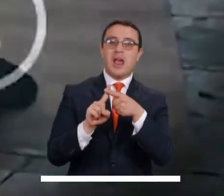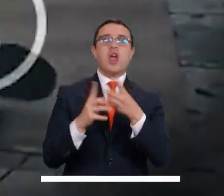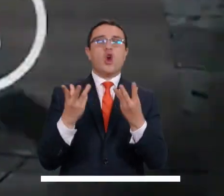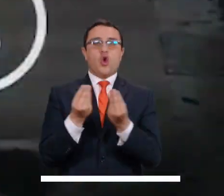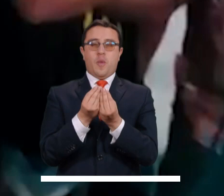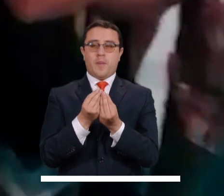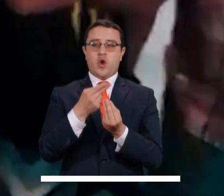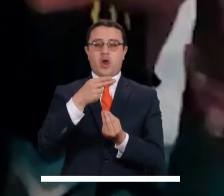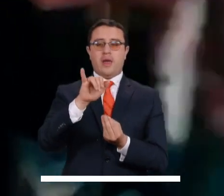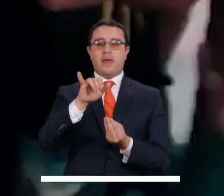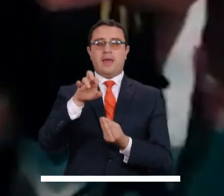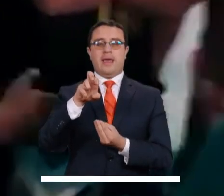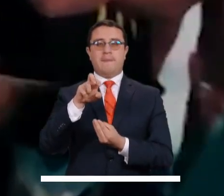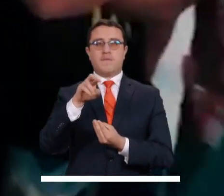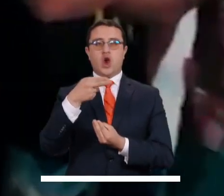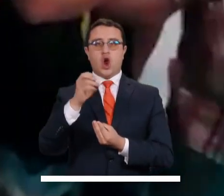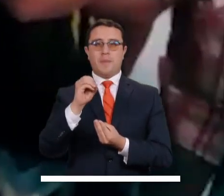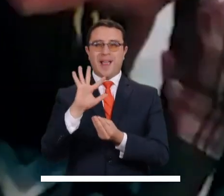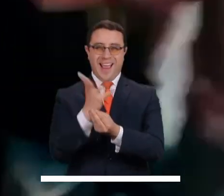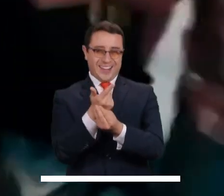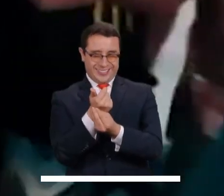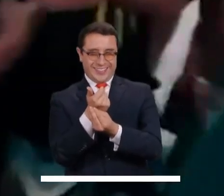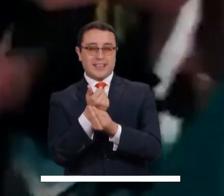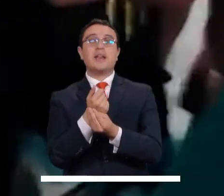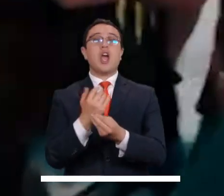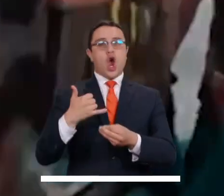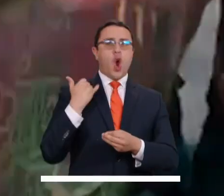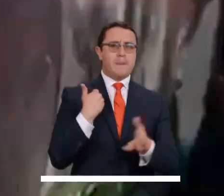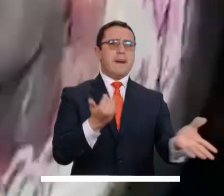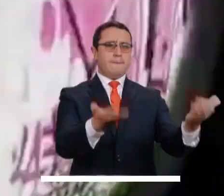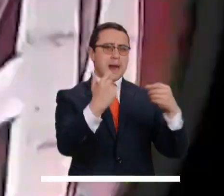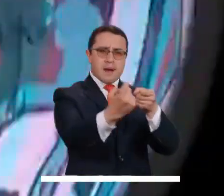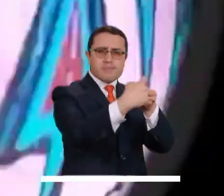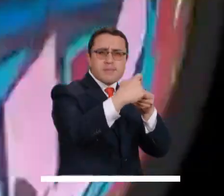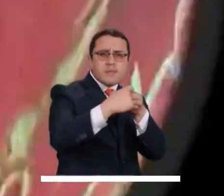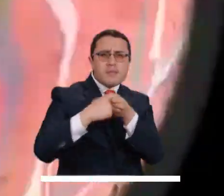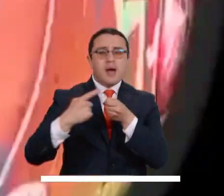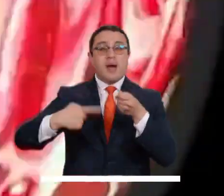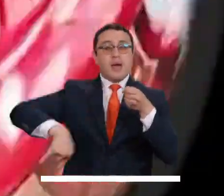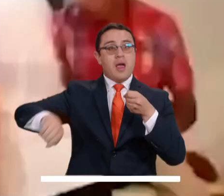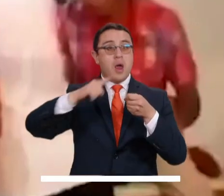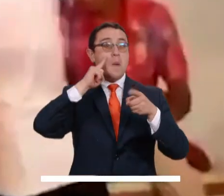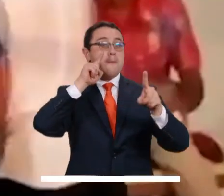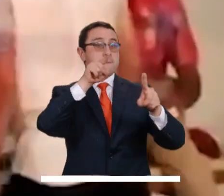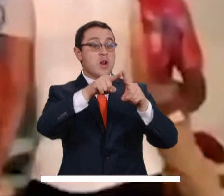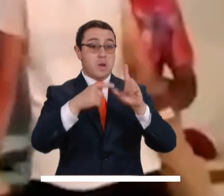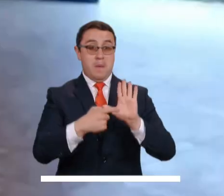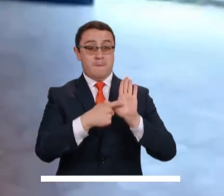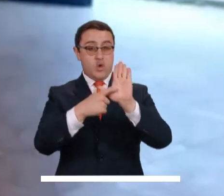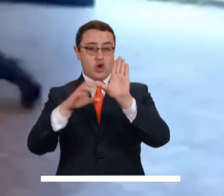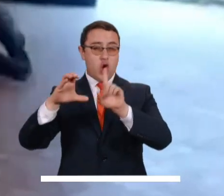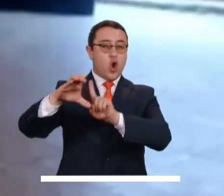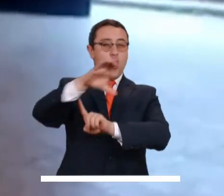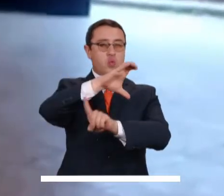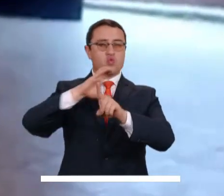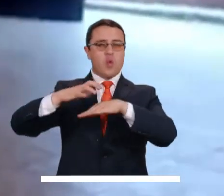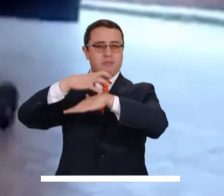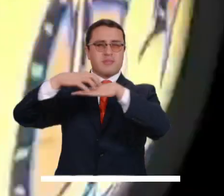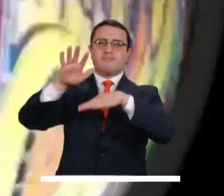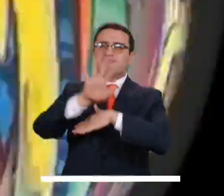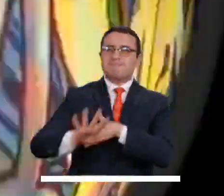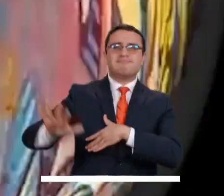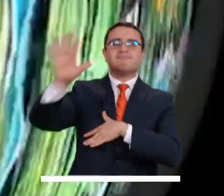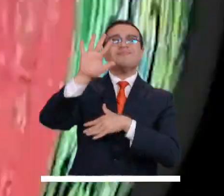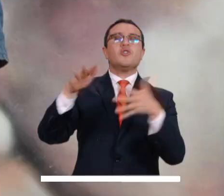Soundarte, con el fin de reunir a jóvenes que de alguna manera tenían otro horizonte y ayudarlos a entregar arte y cultura al Tolima a través